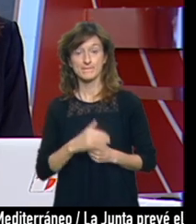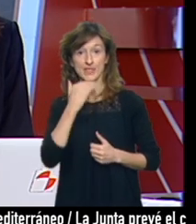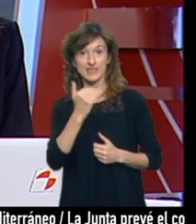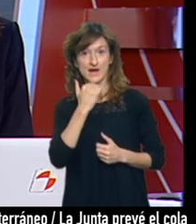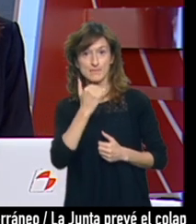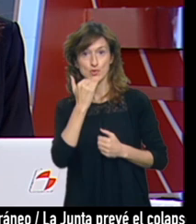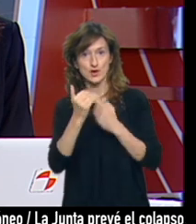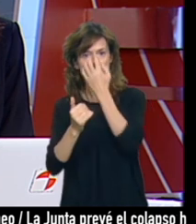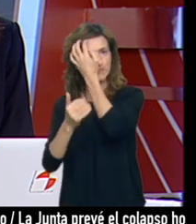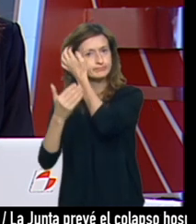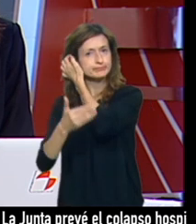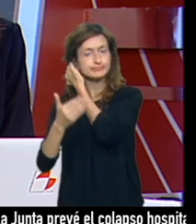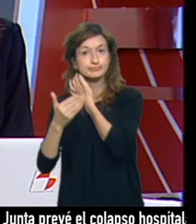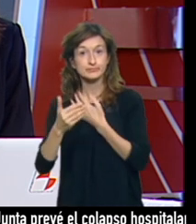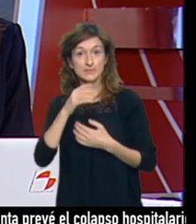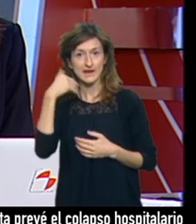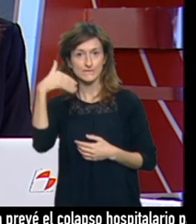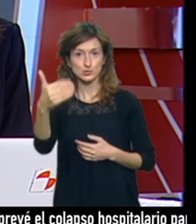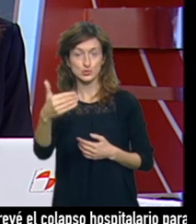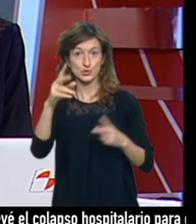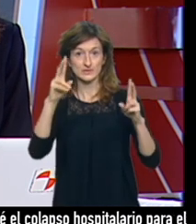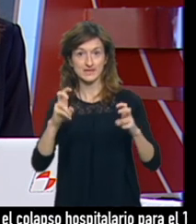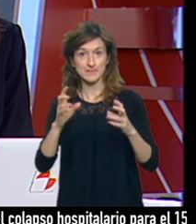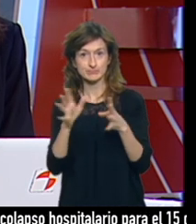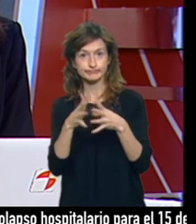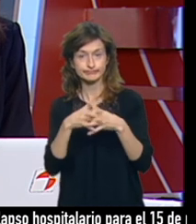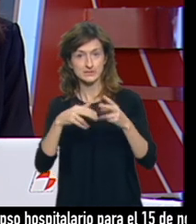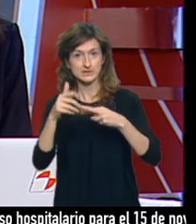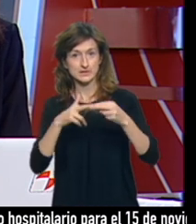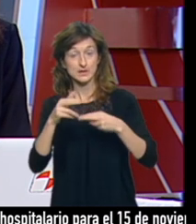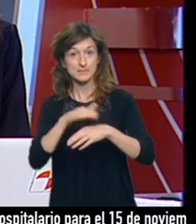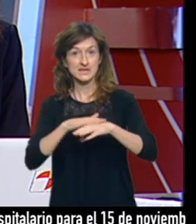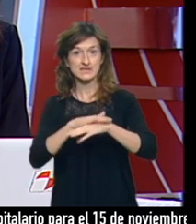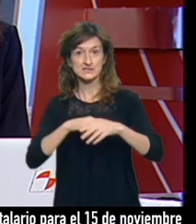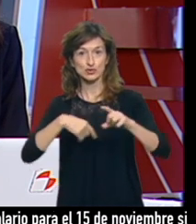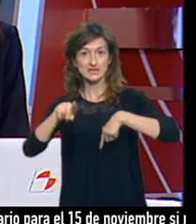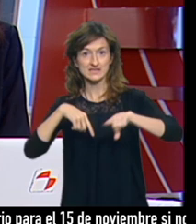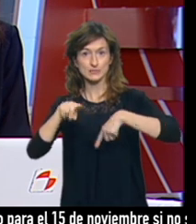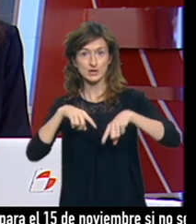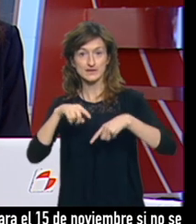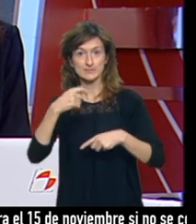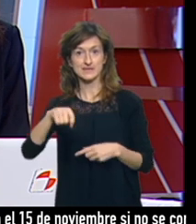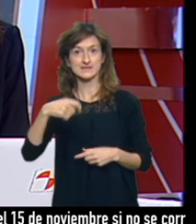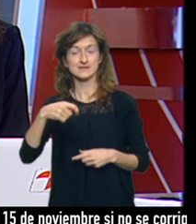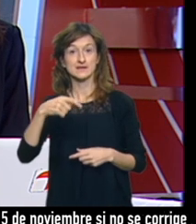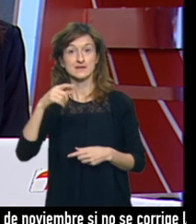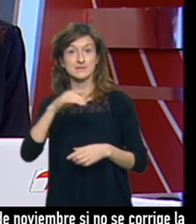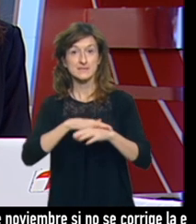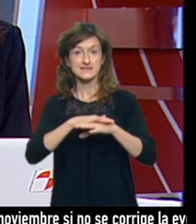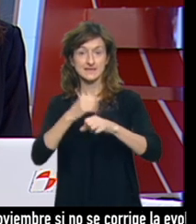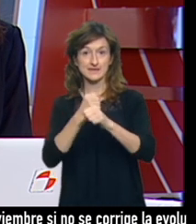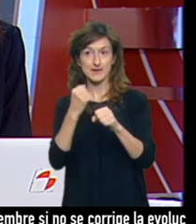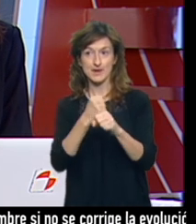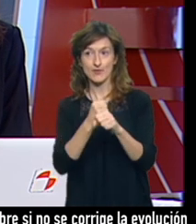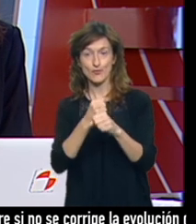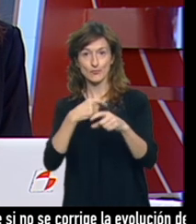Zamora da un paso importante hacia el futuro en sus infraestructuras. El ministro de Transportes ha presidido junto con la ministra de Trabajo